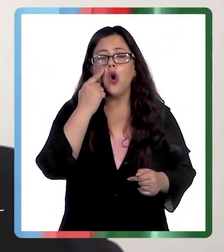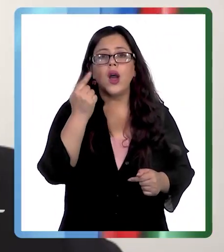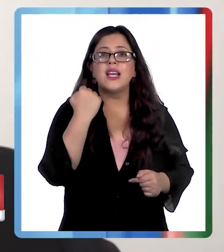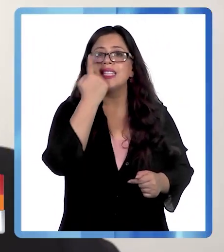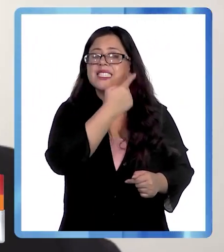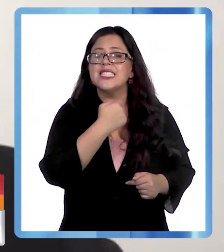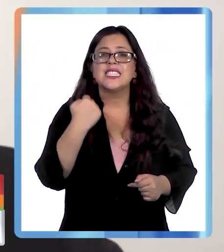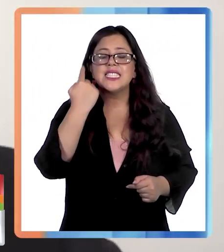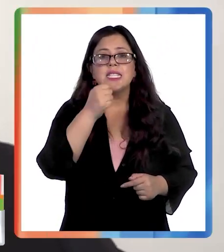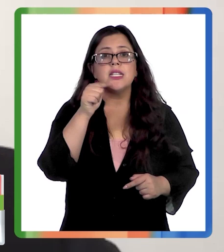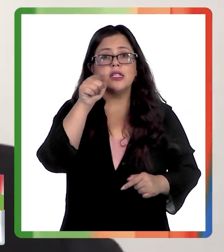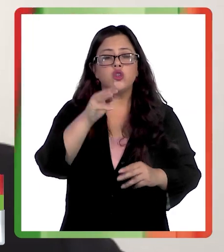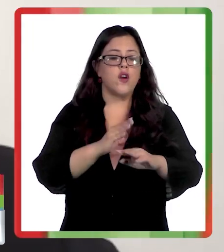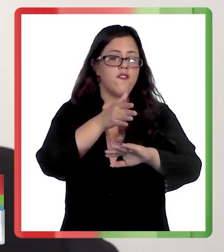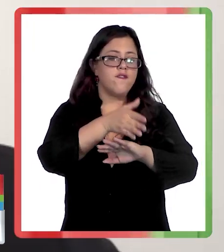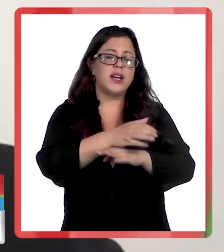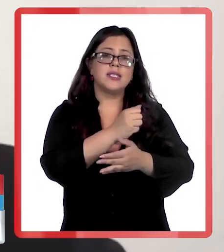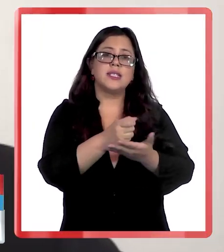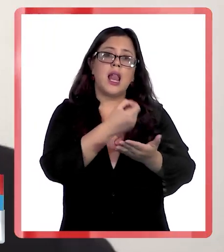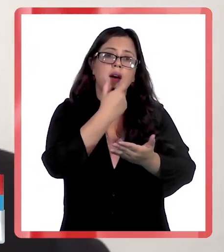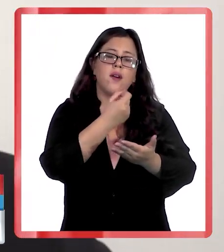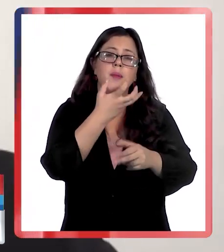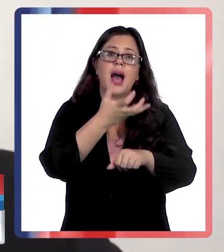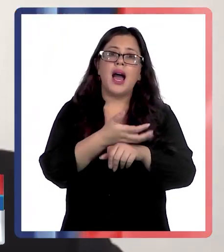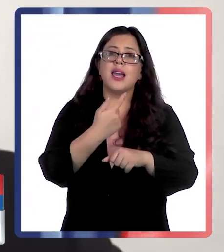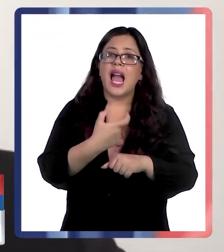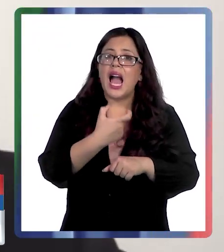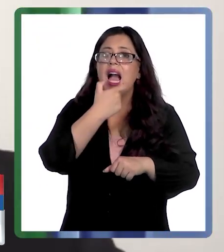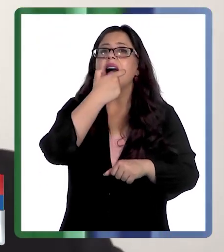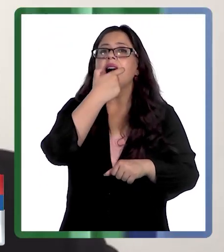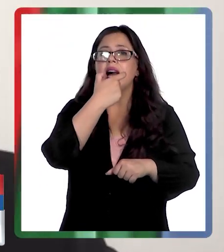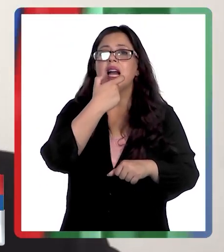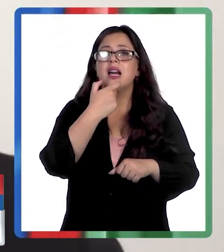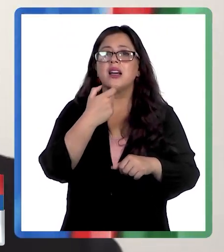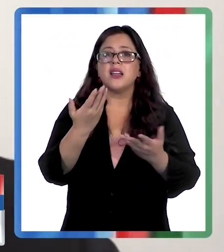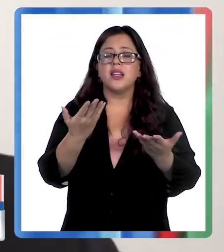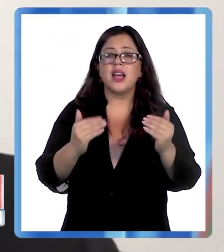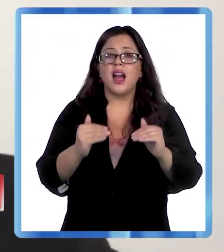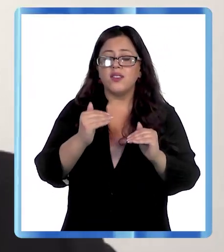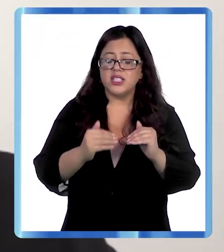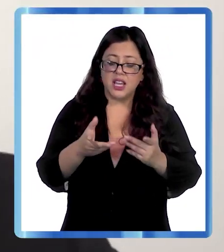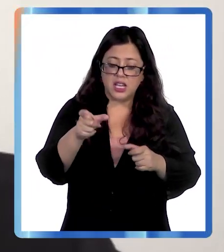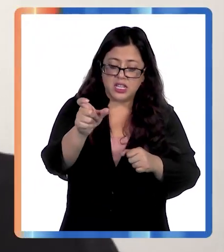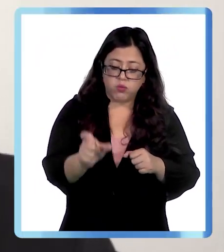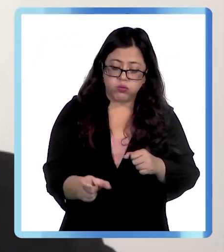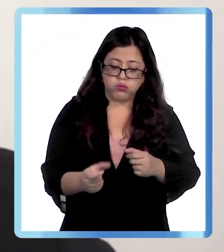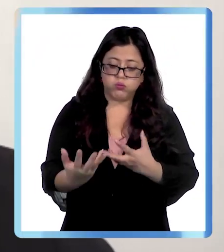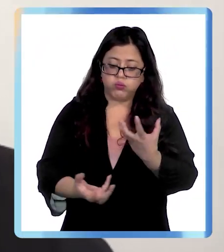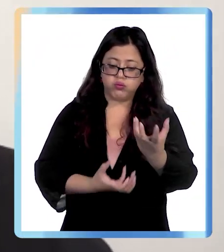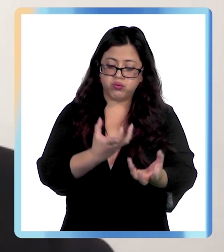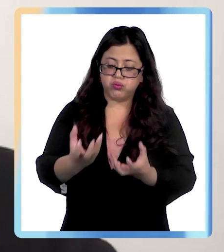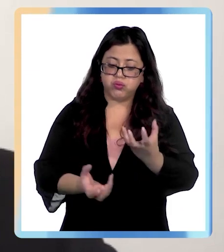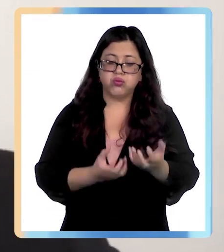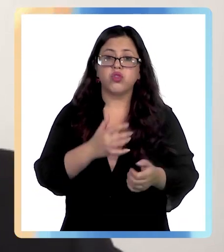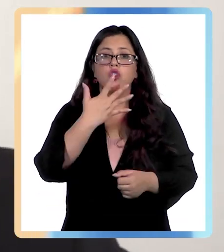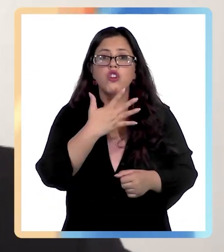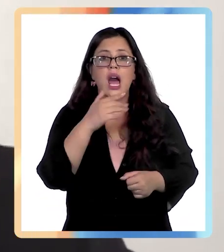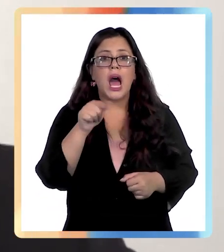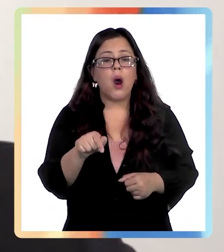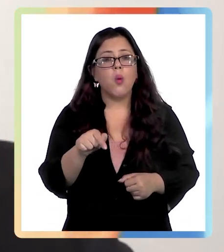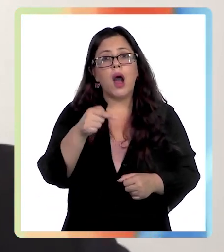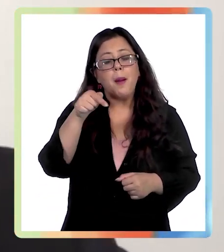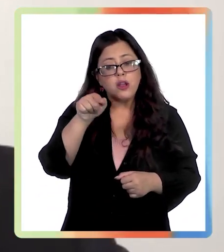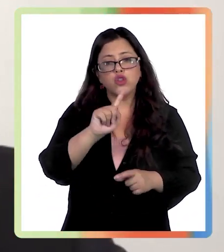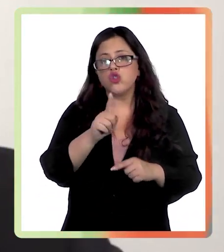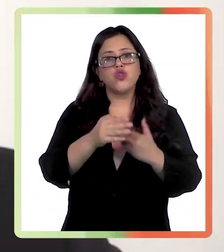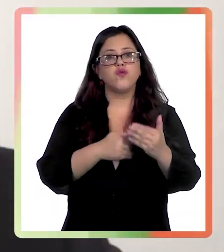Incluso te cuento que si tú vas a la farmacia puedes encontrar un plano de relajación que se calienta en agua y te lo coloca pero la verdad Con mucho respeto